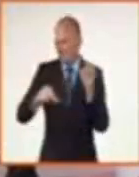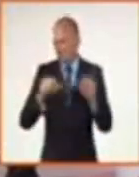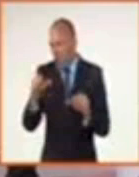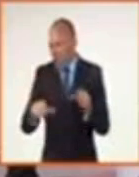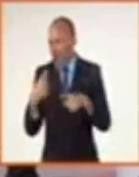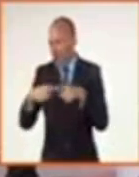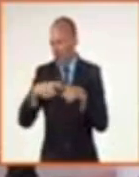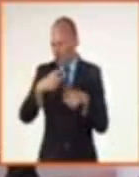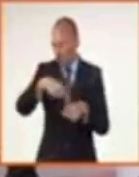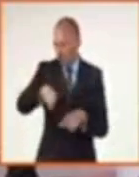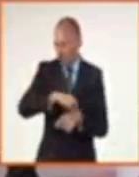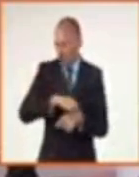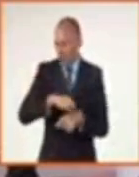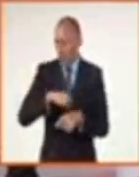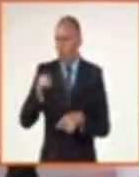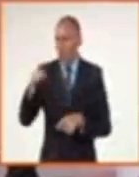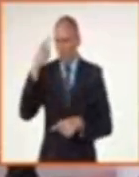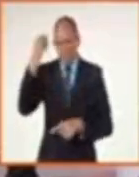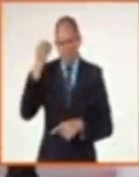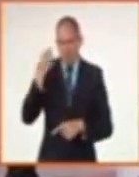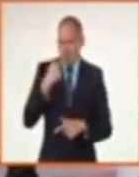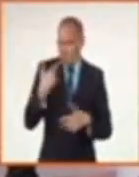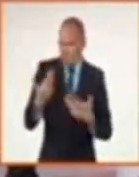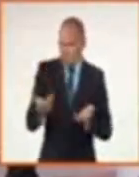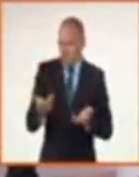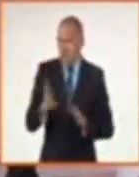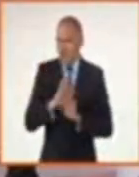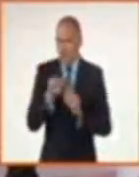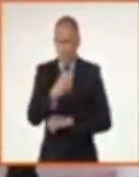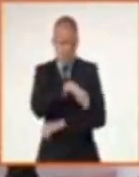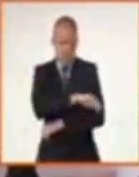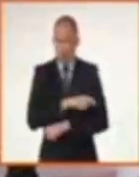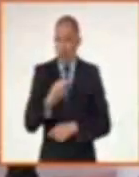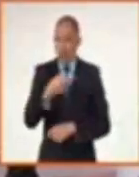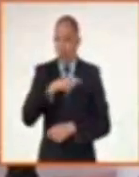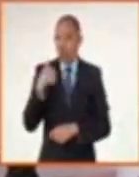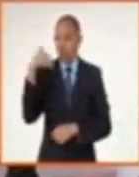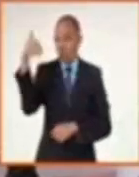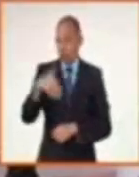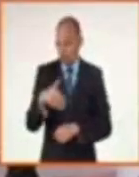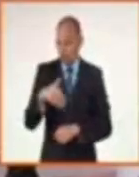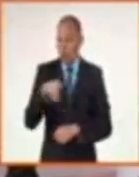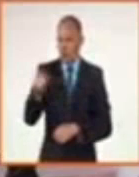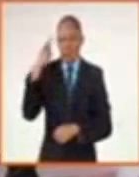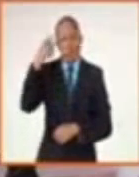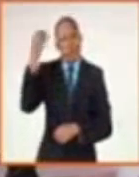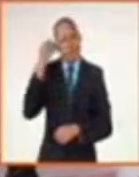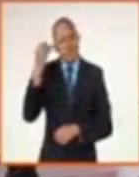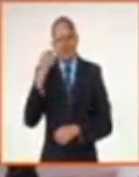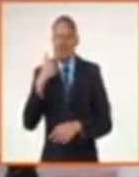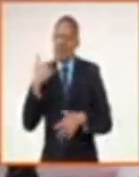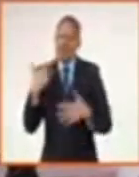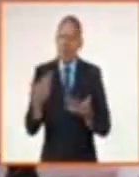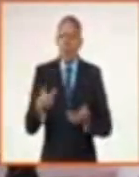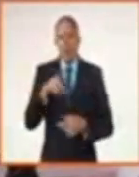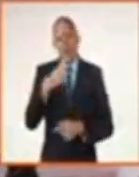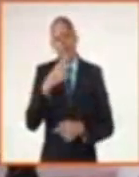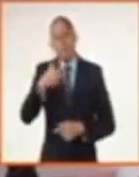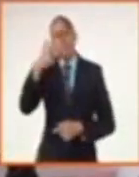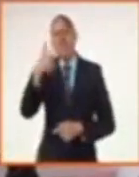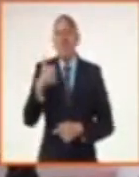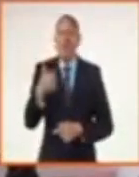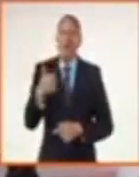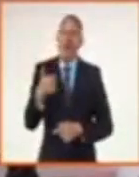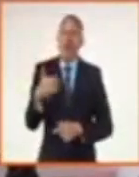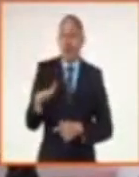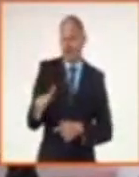valoración tienen nuestros invitados de la demostración popular que se dio este 26 de marzo? ¿Cuánto legitima o no un sistema político